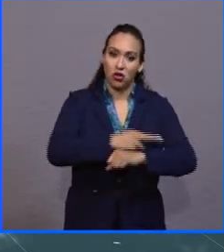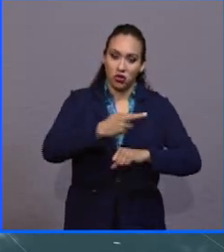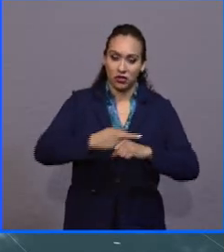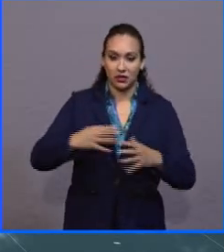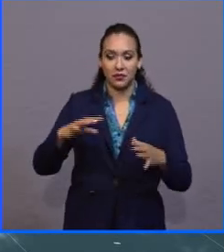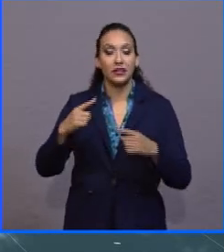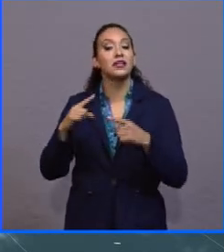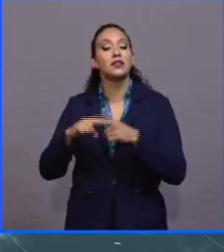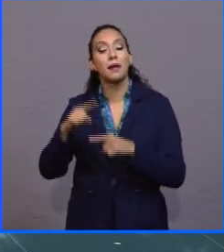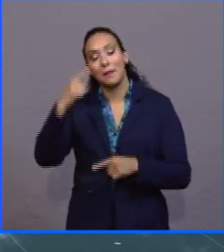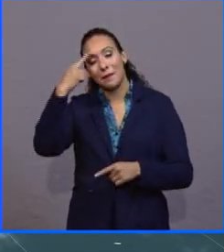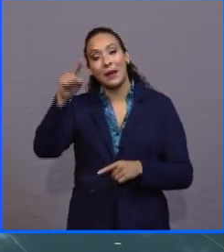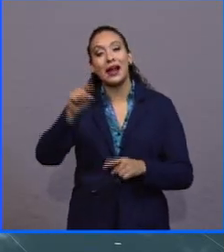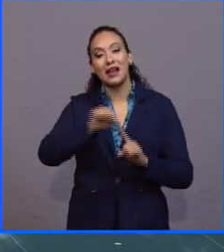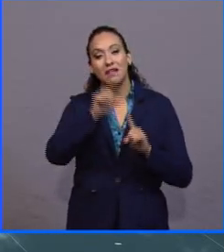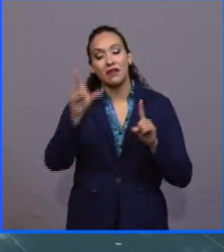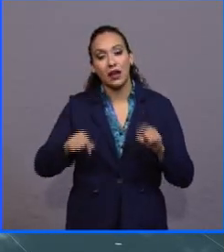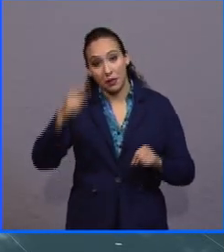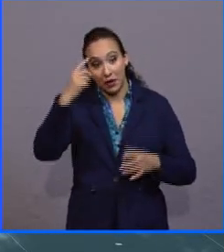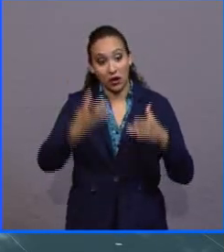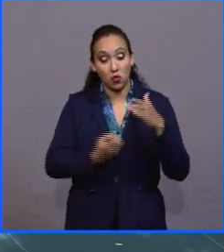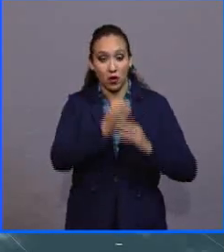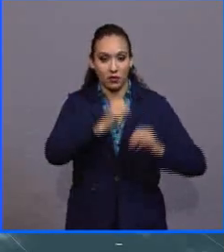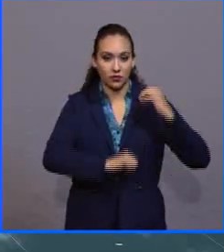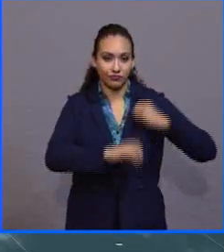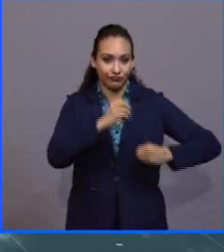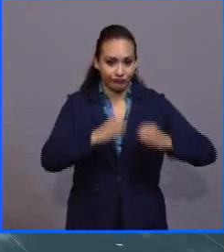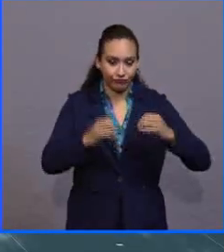federal para renovar sus poderes judiciales.